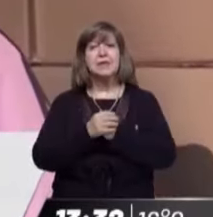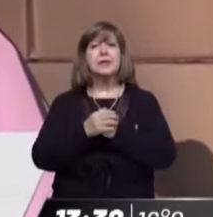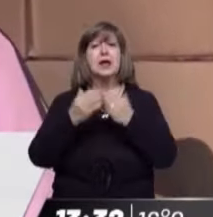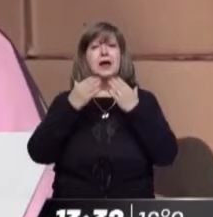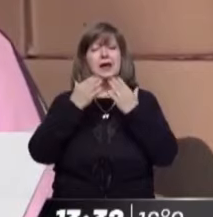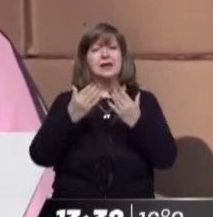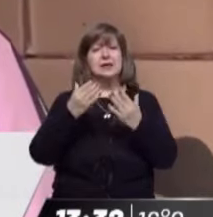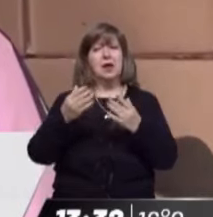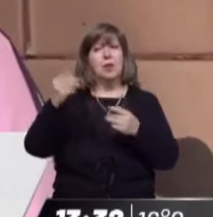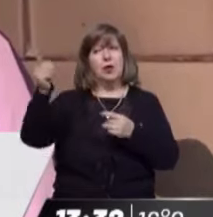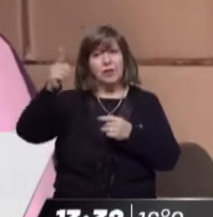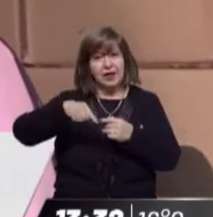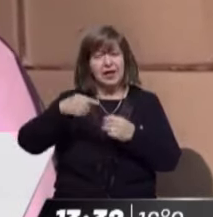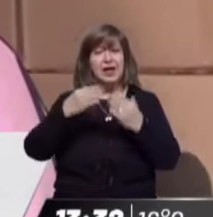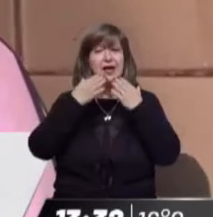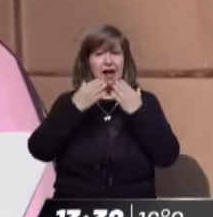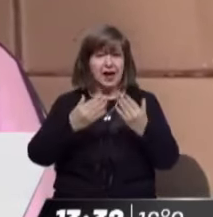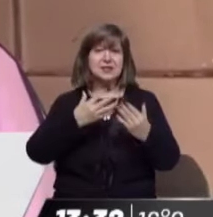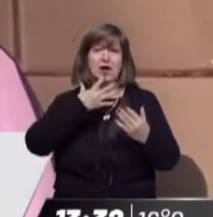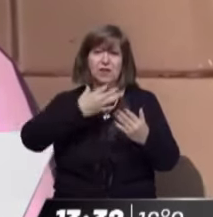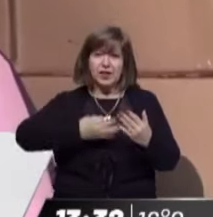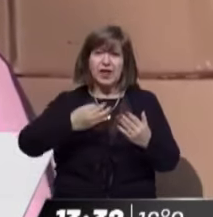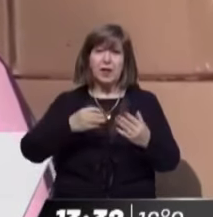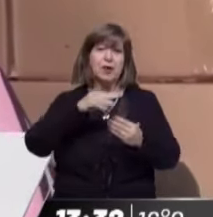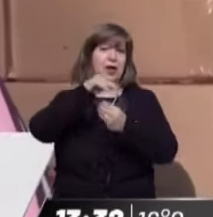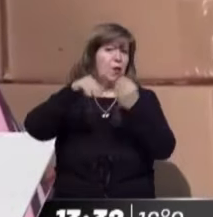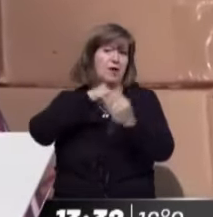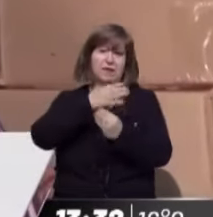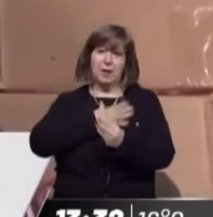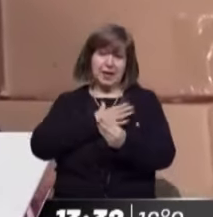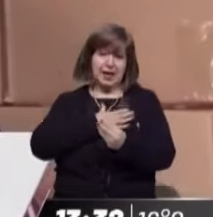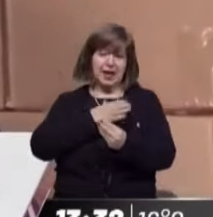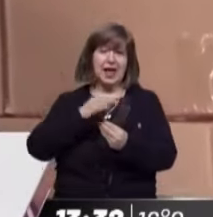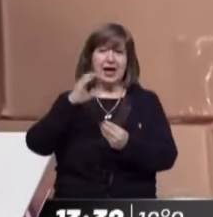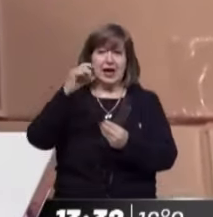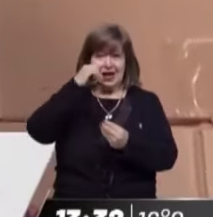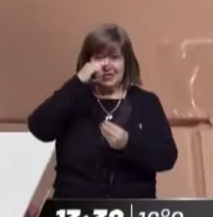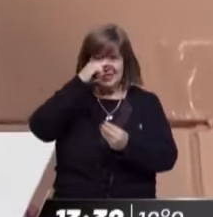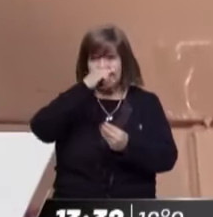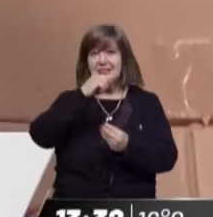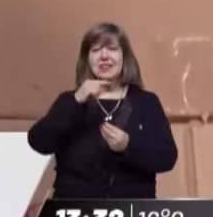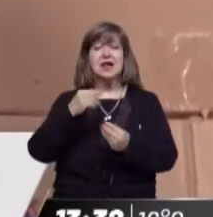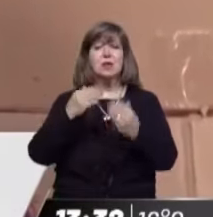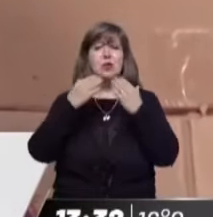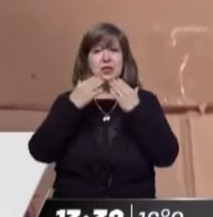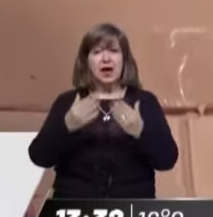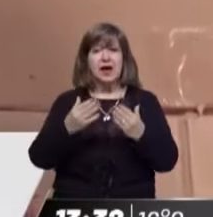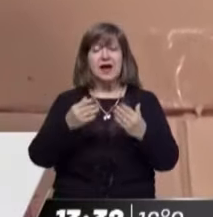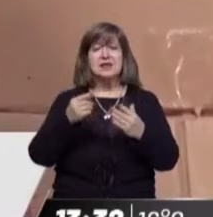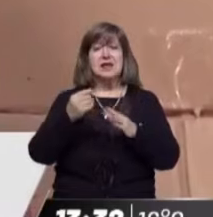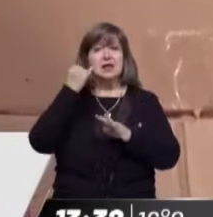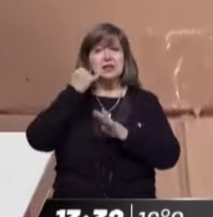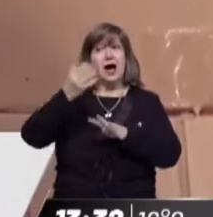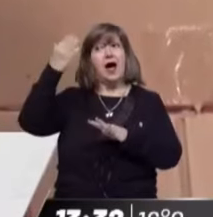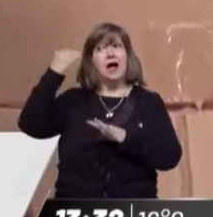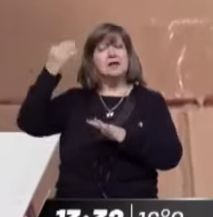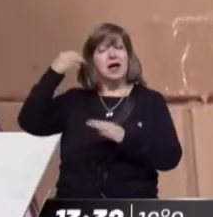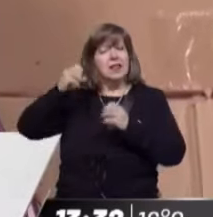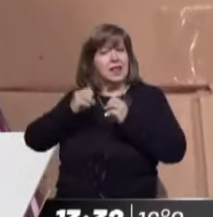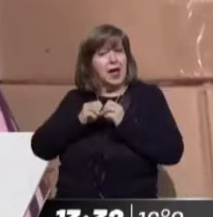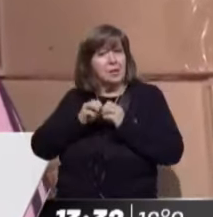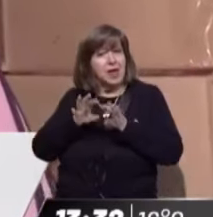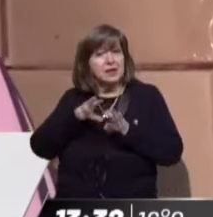eh les agradezco de todo corazón que que hayan empezado cuando nosotros